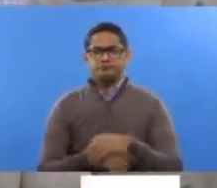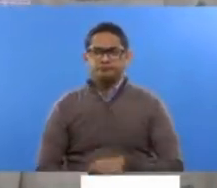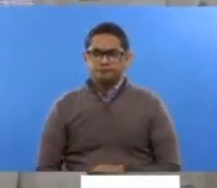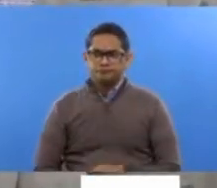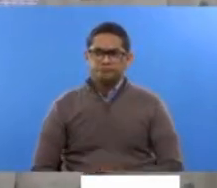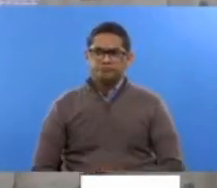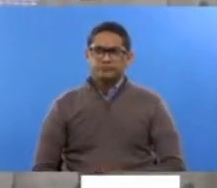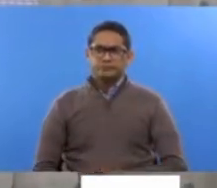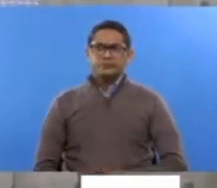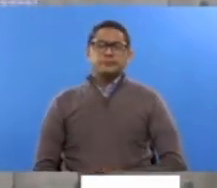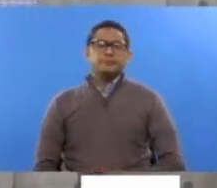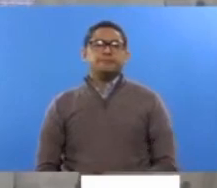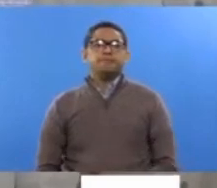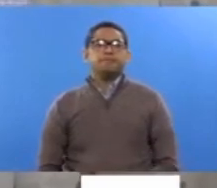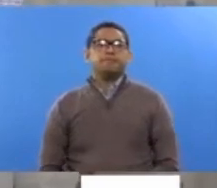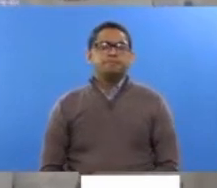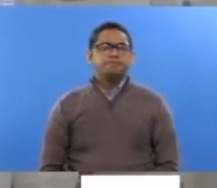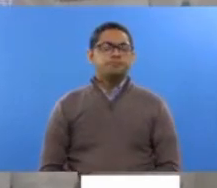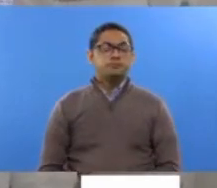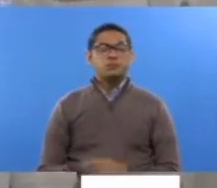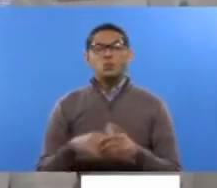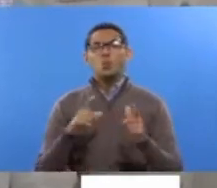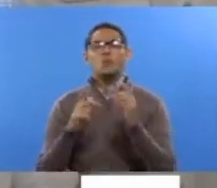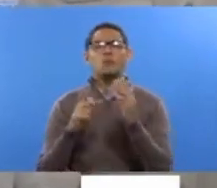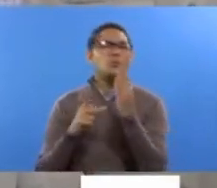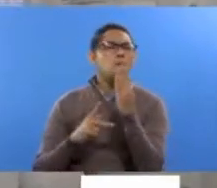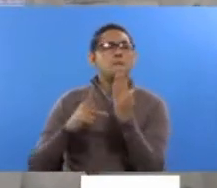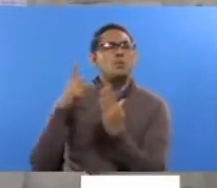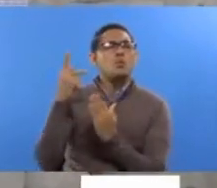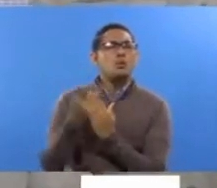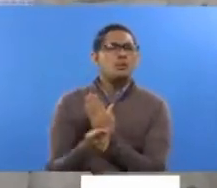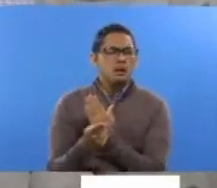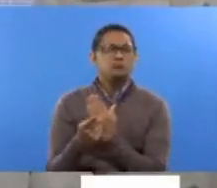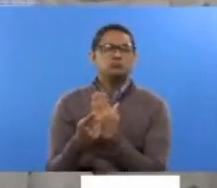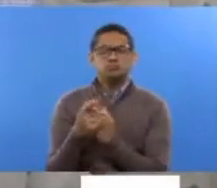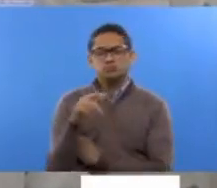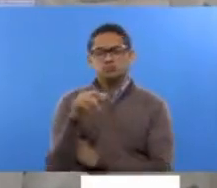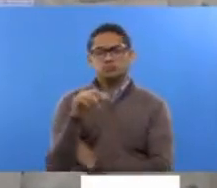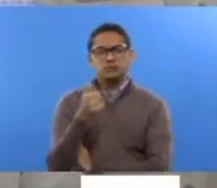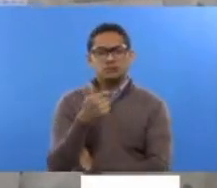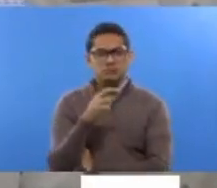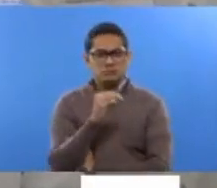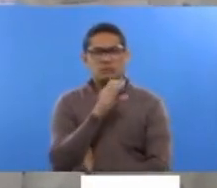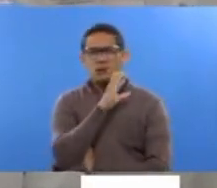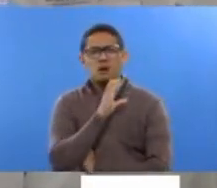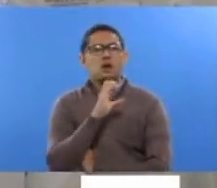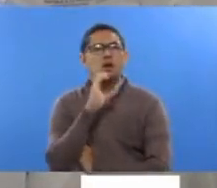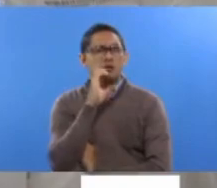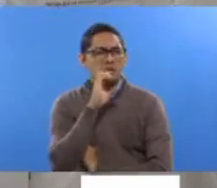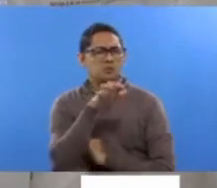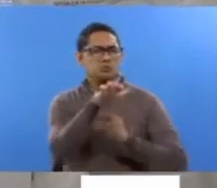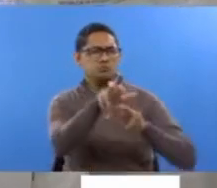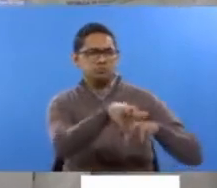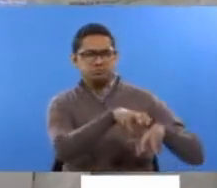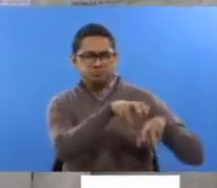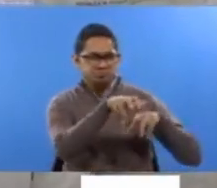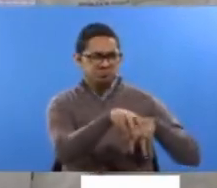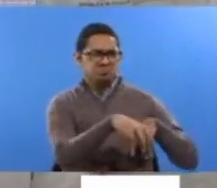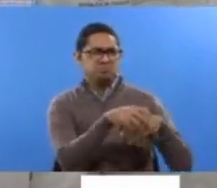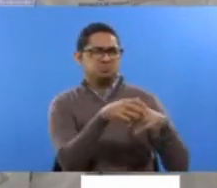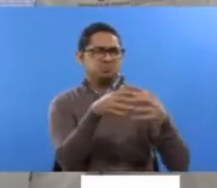Fíjate, en el tema de los programas para el sector agropecuario, cuando hablamos del sector agropecuario, hablamos de